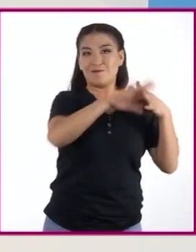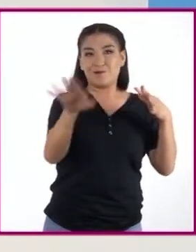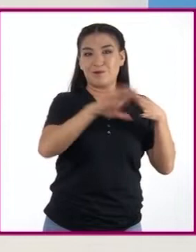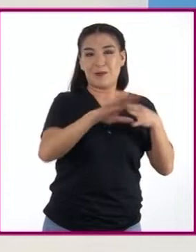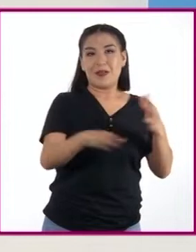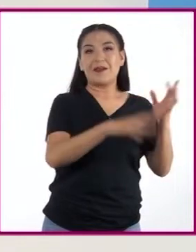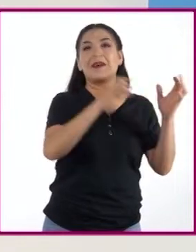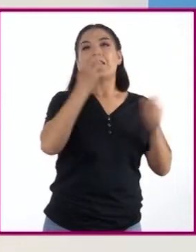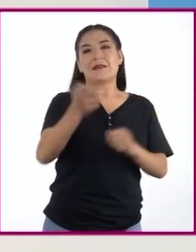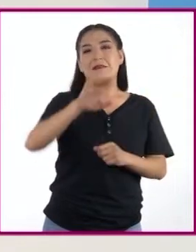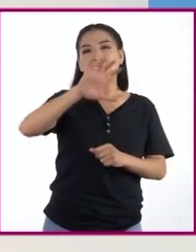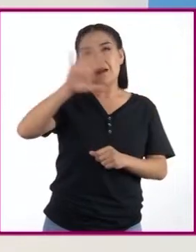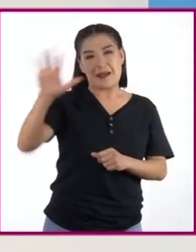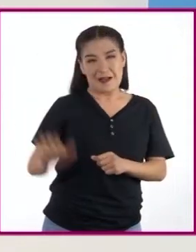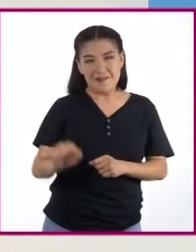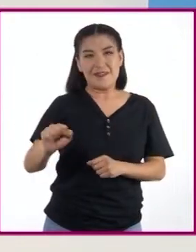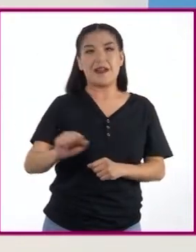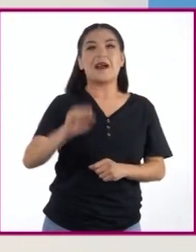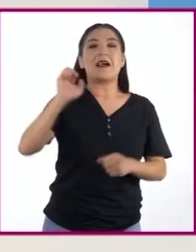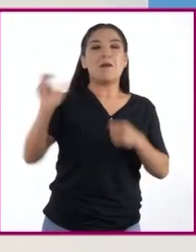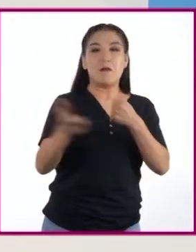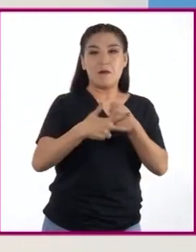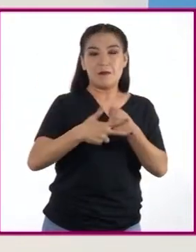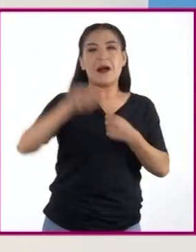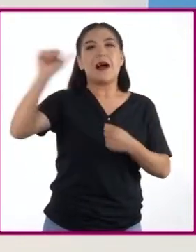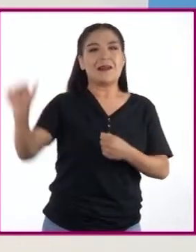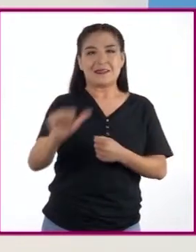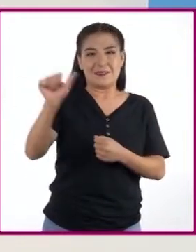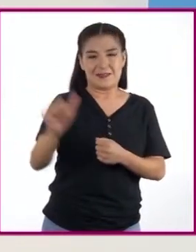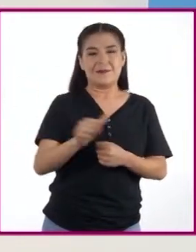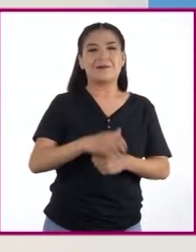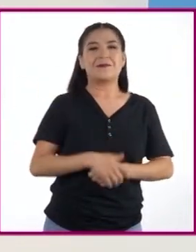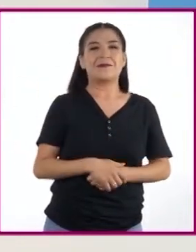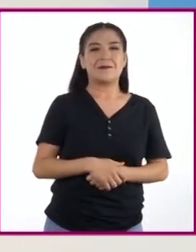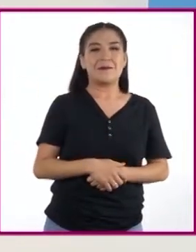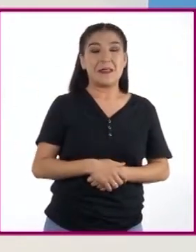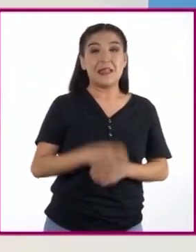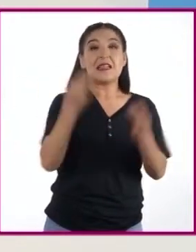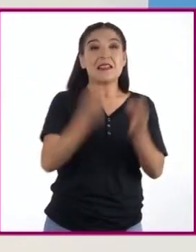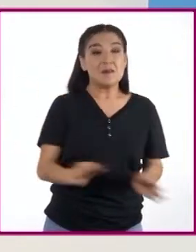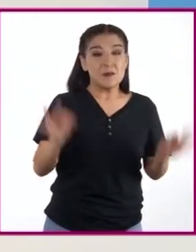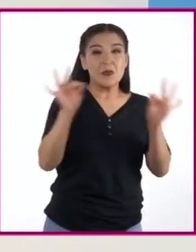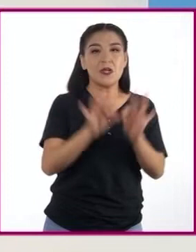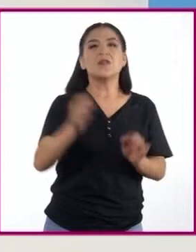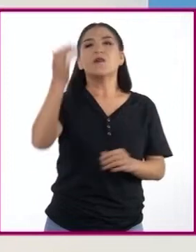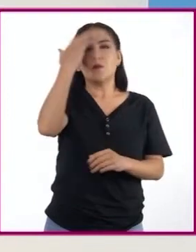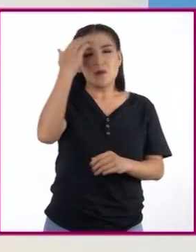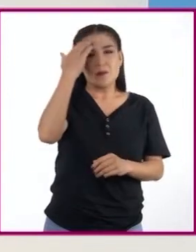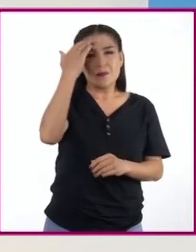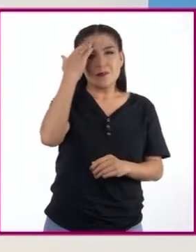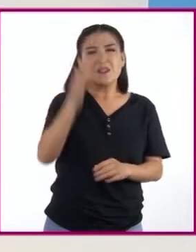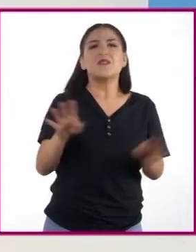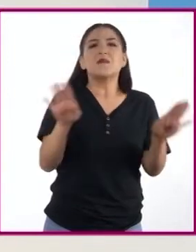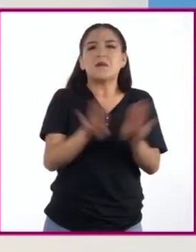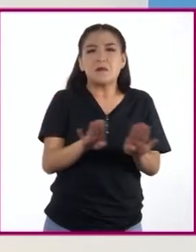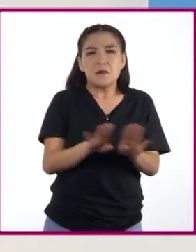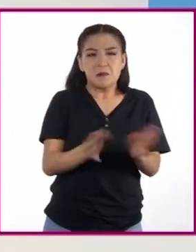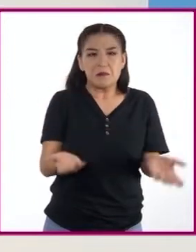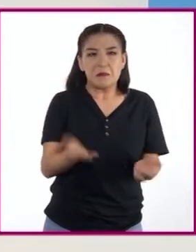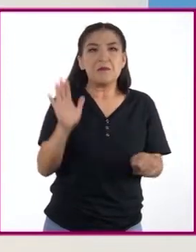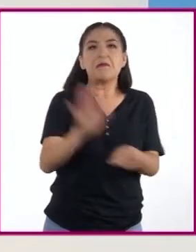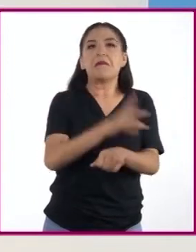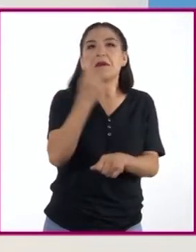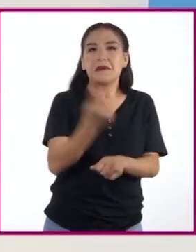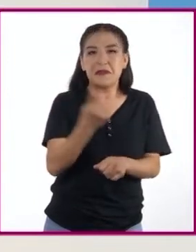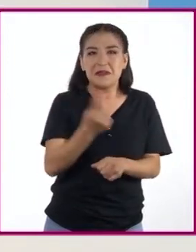europeos, africanos y asiáticos principalmente. Es importante conocer cómo y por qué